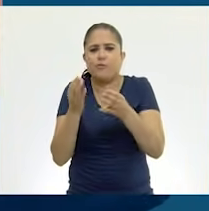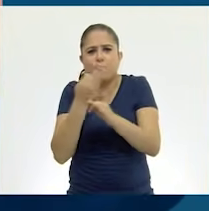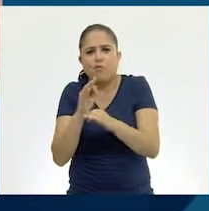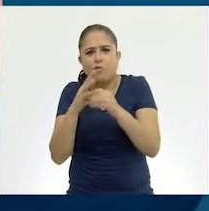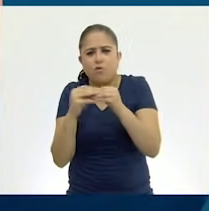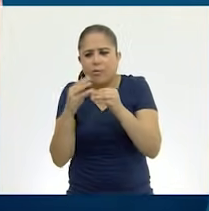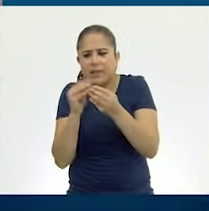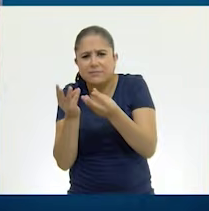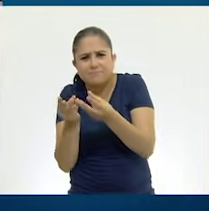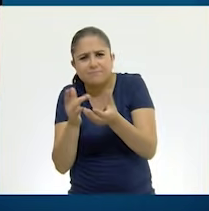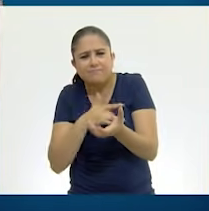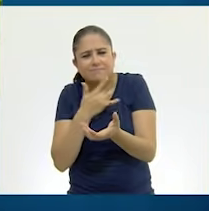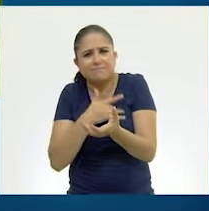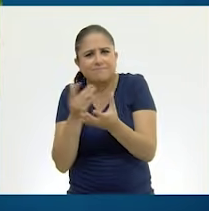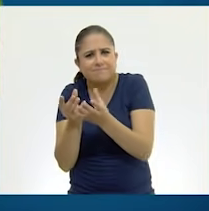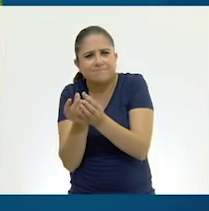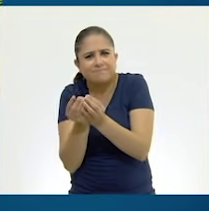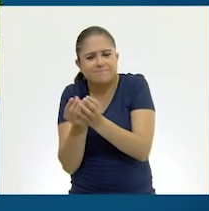frutas.